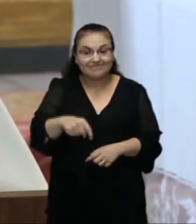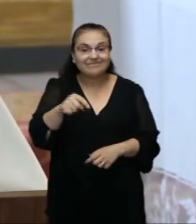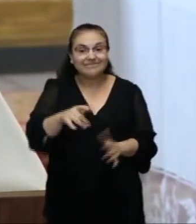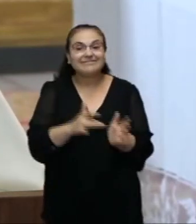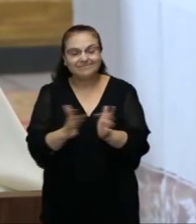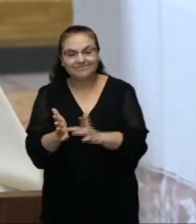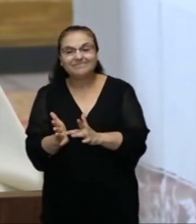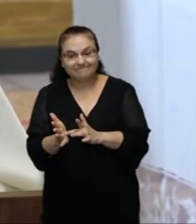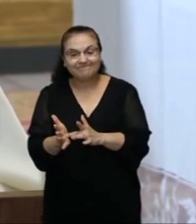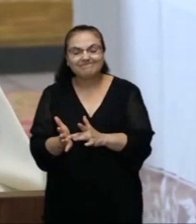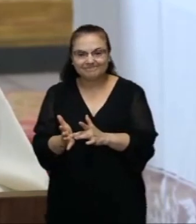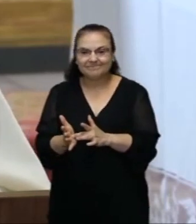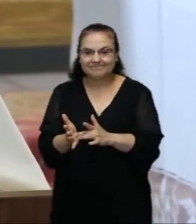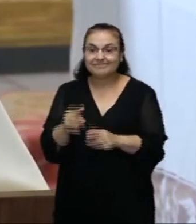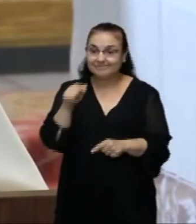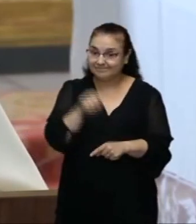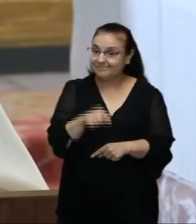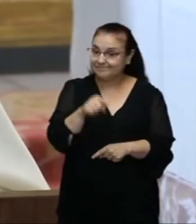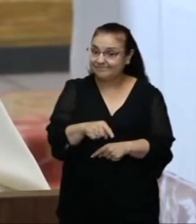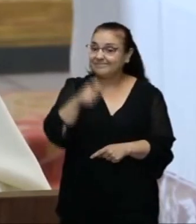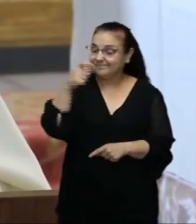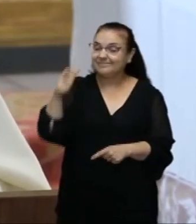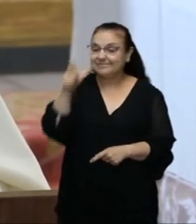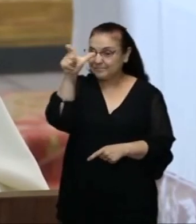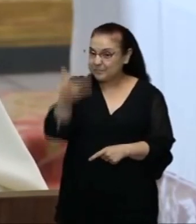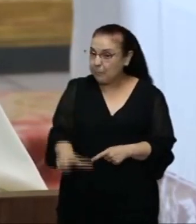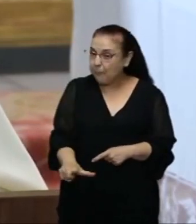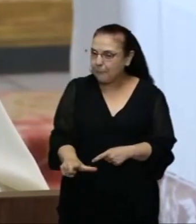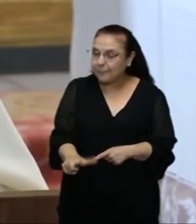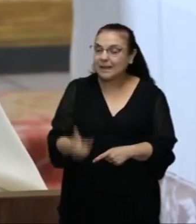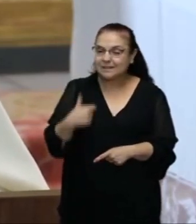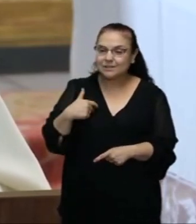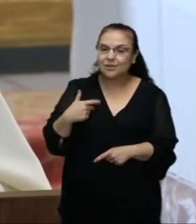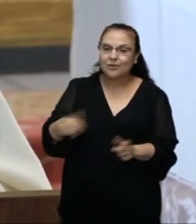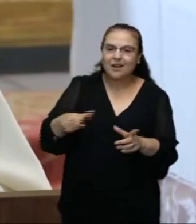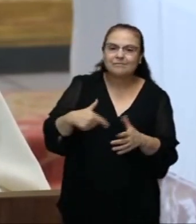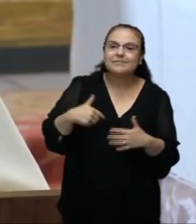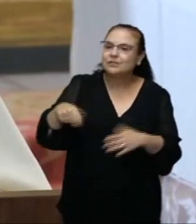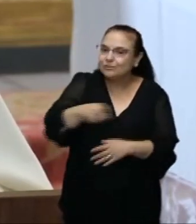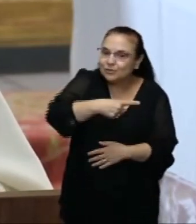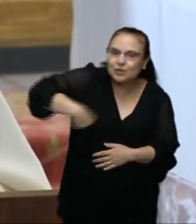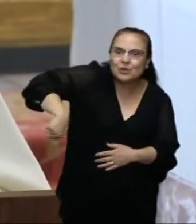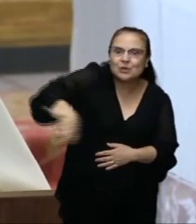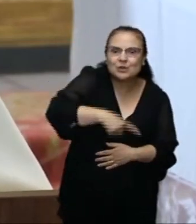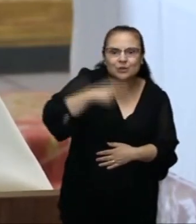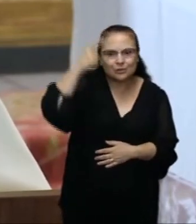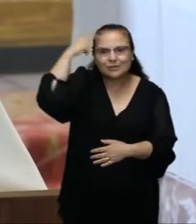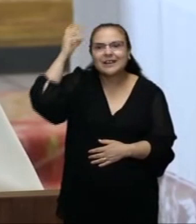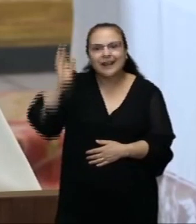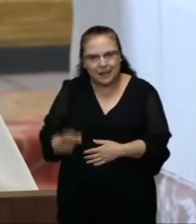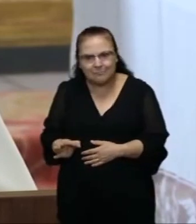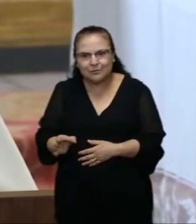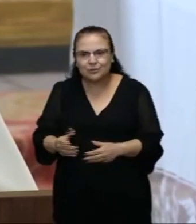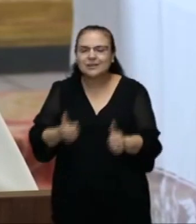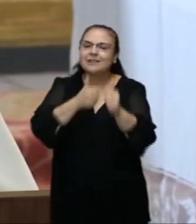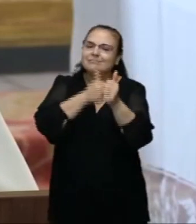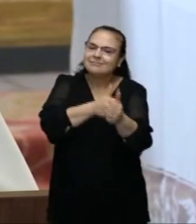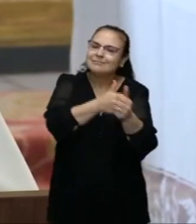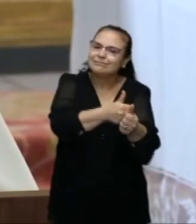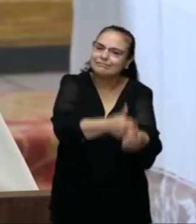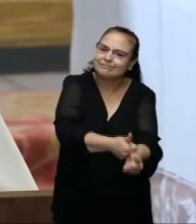Ese es la persona a quien nosotros creemos y seguimos.